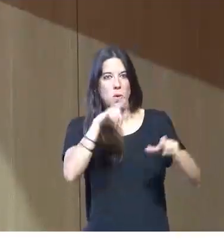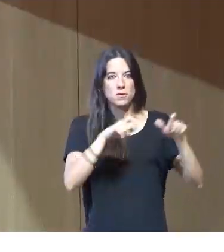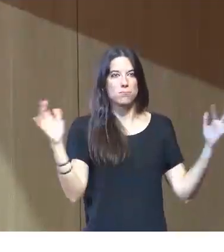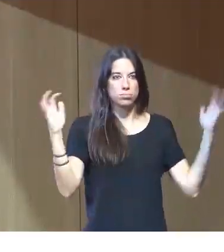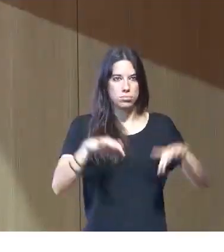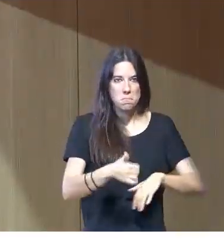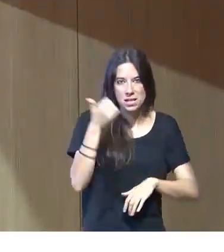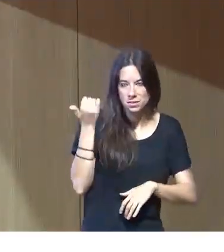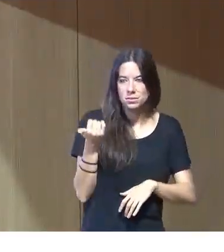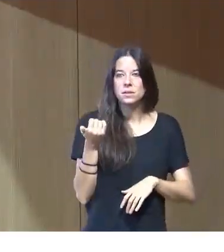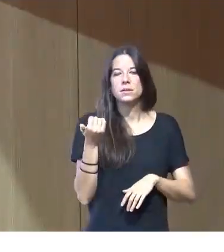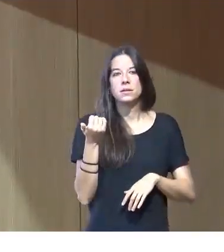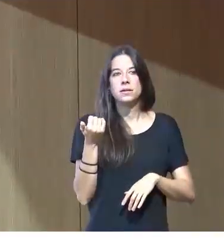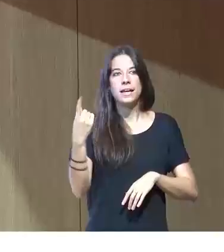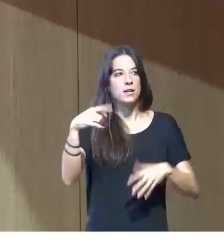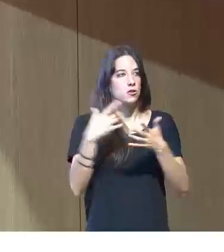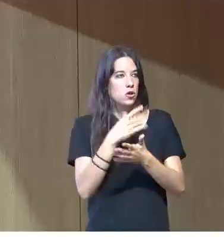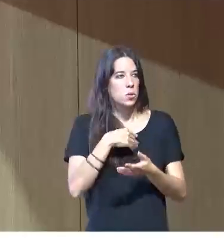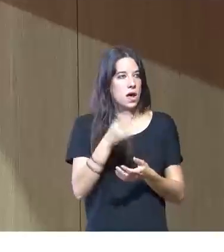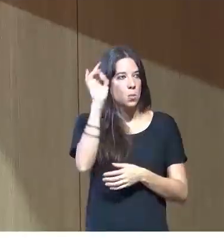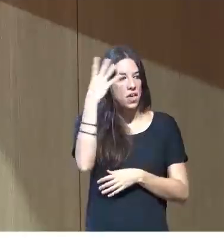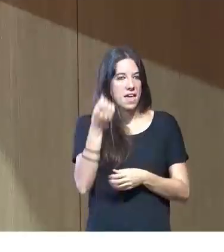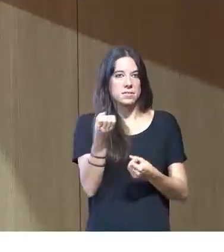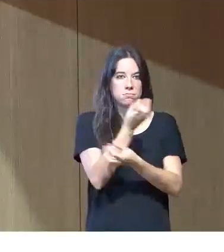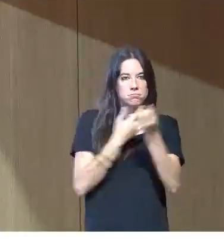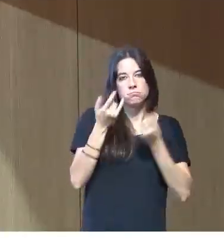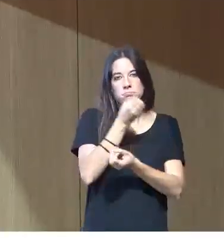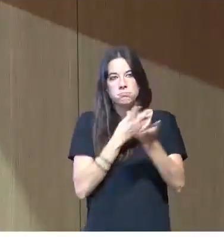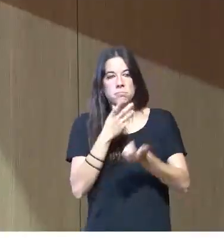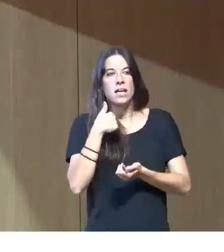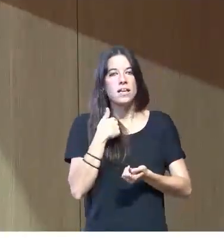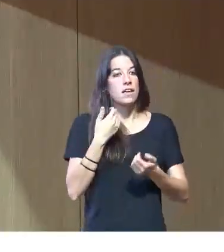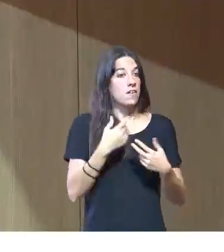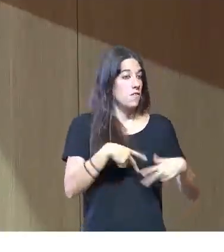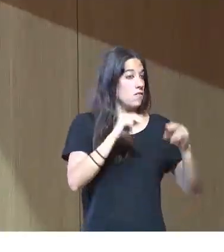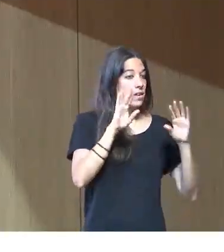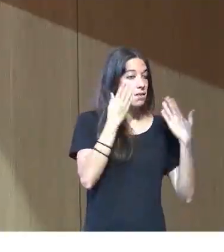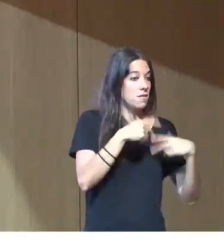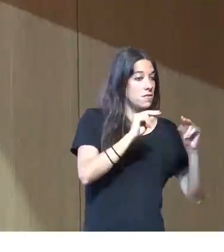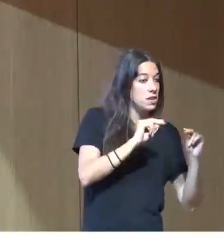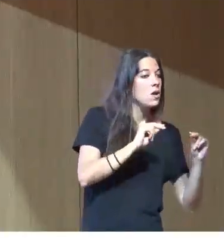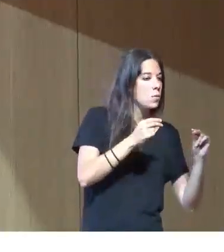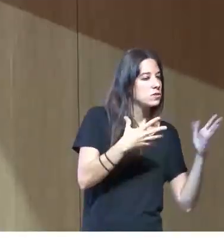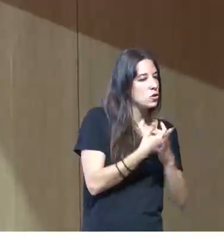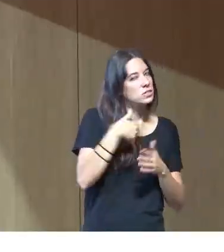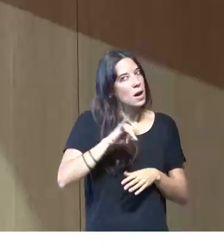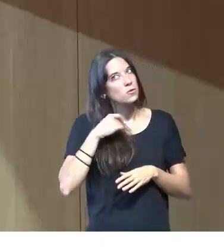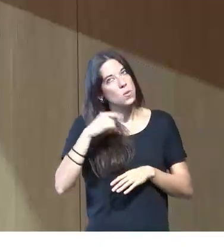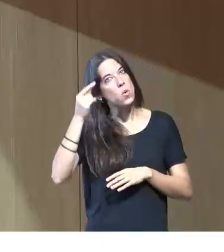mucha más gente en donde todos podamos dar nuestras ideas y todos nos llevemos para casa pues un Souvenir de aprendizaje